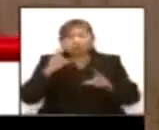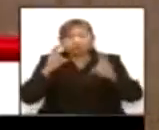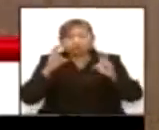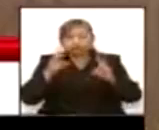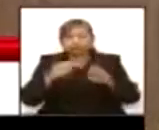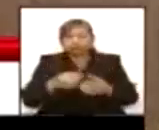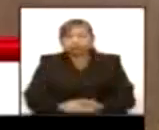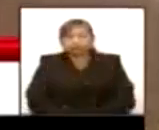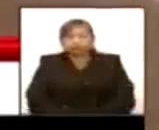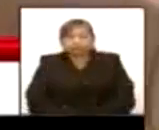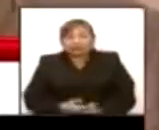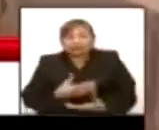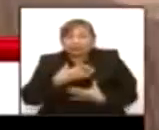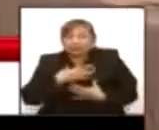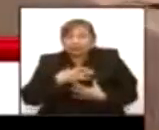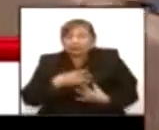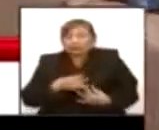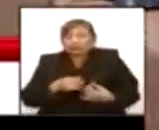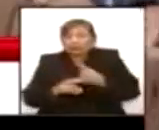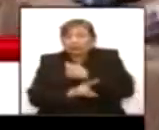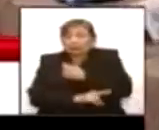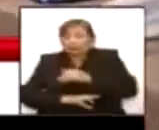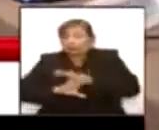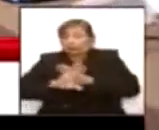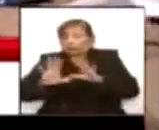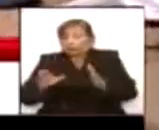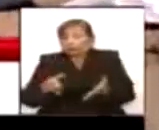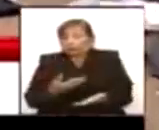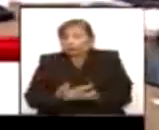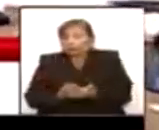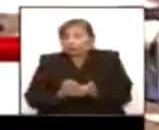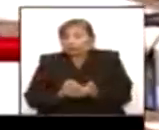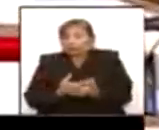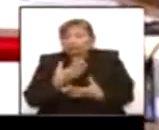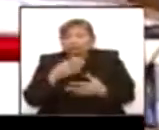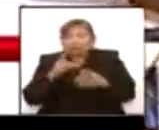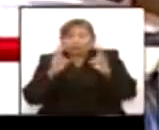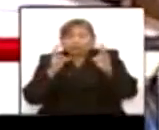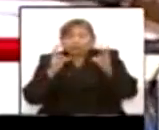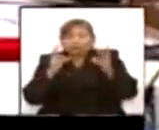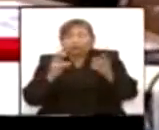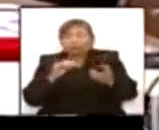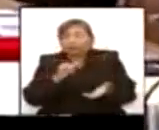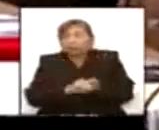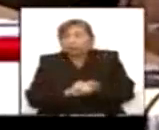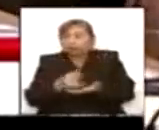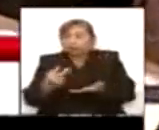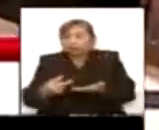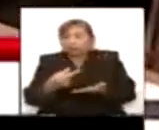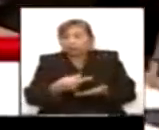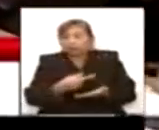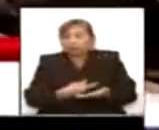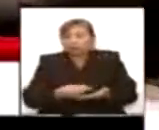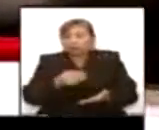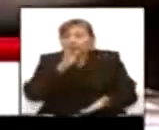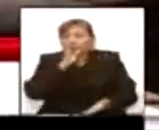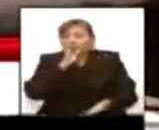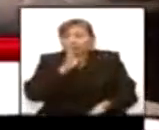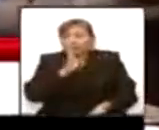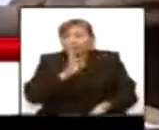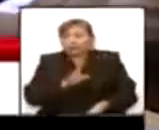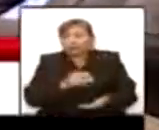tema de interés nacional, ¿no? Y es un tema que se tiene que debatir con la